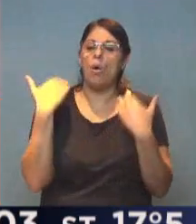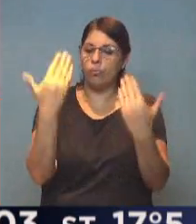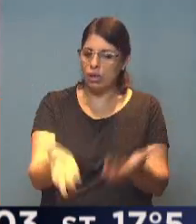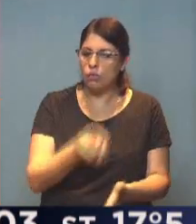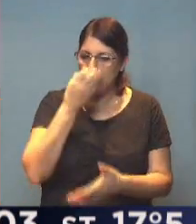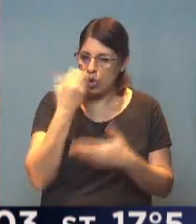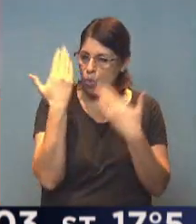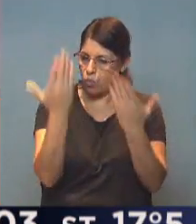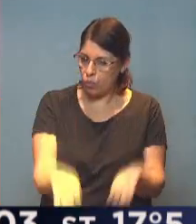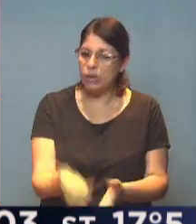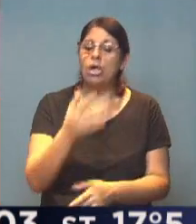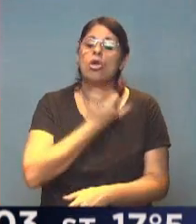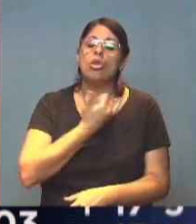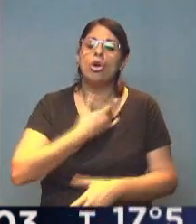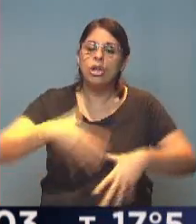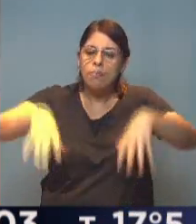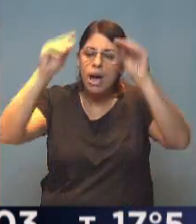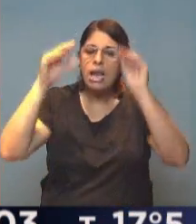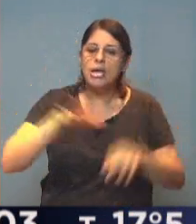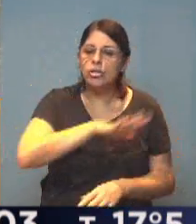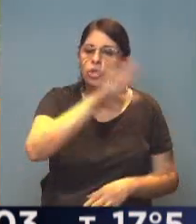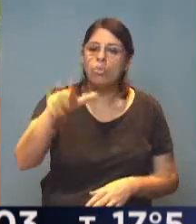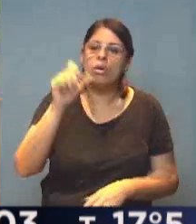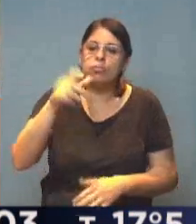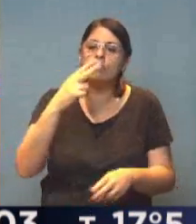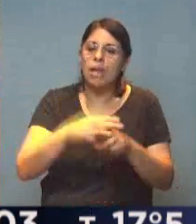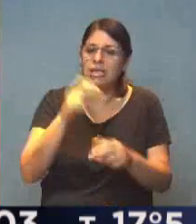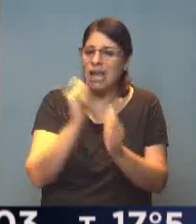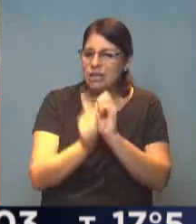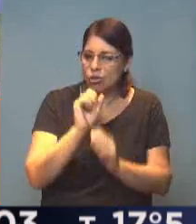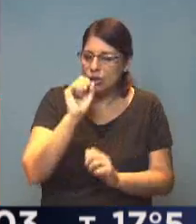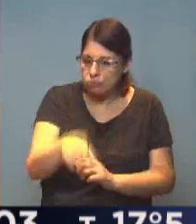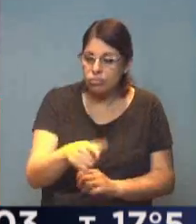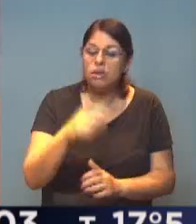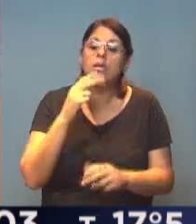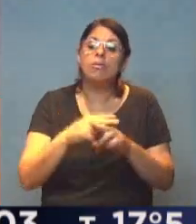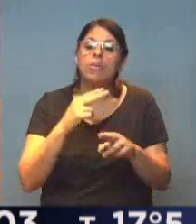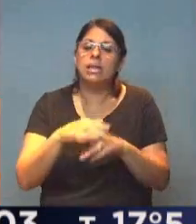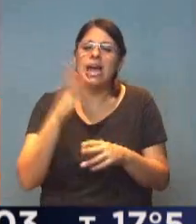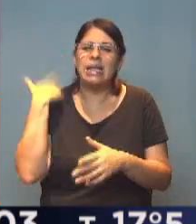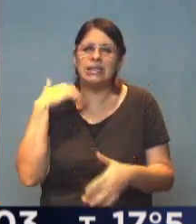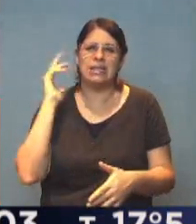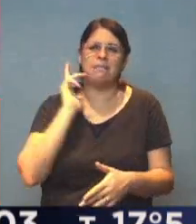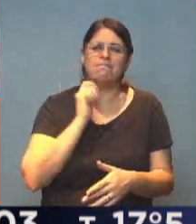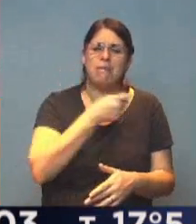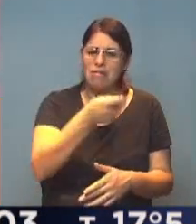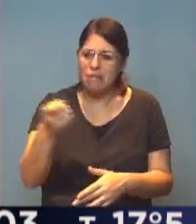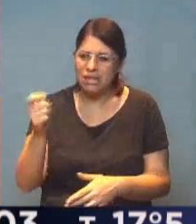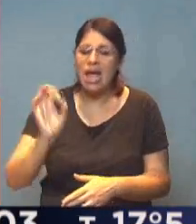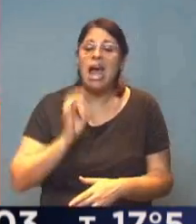floral en el Gran Palacio del Pueblo, en la histórica Plaza de Tiananmen, la histórica Plaza de la Masacre, ustedes recuerdan